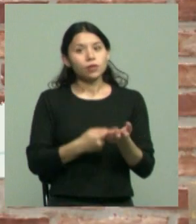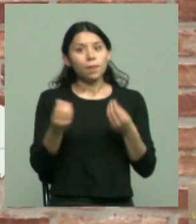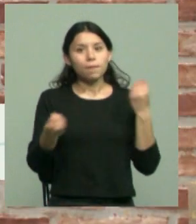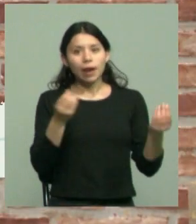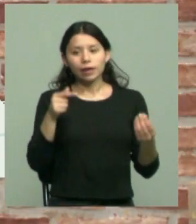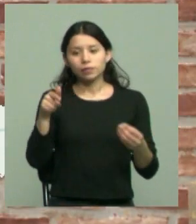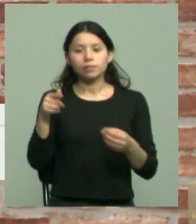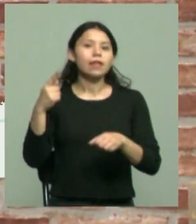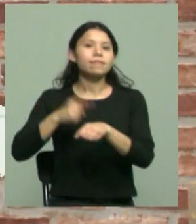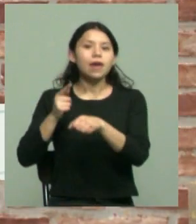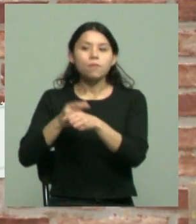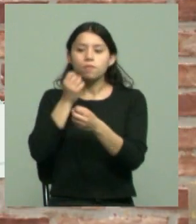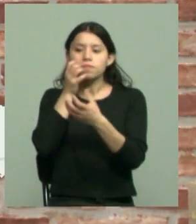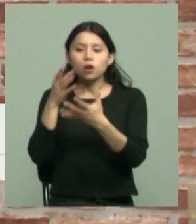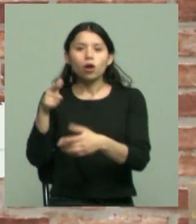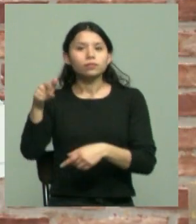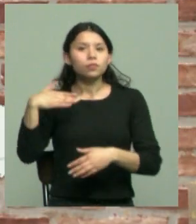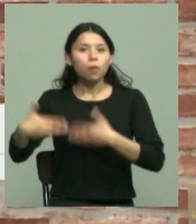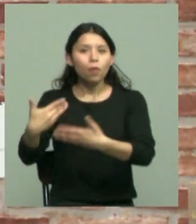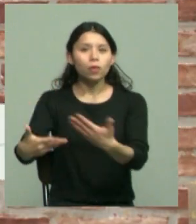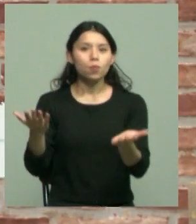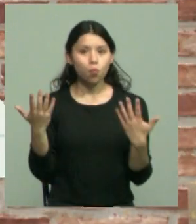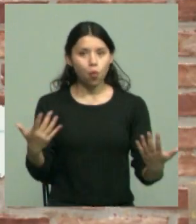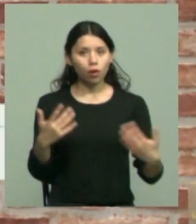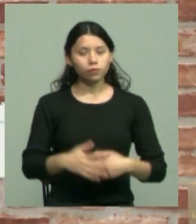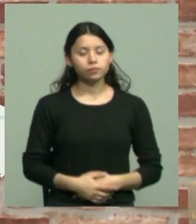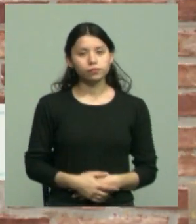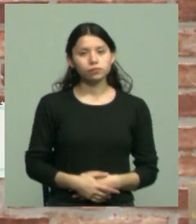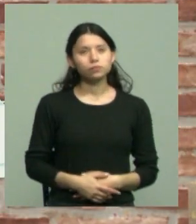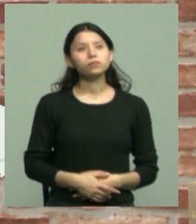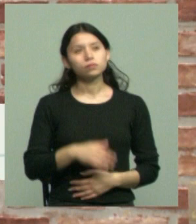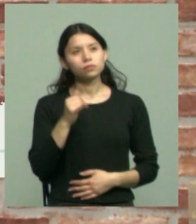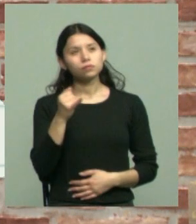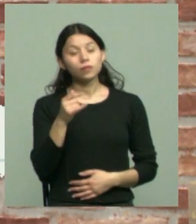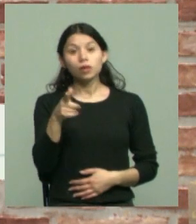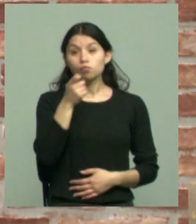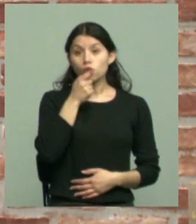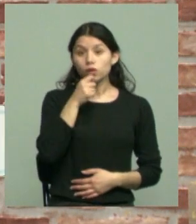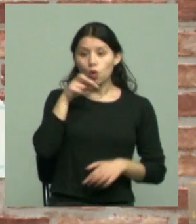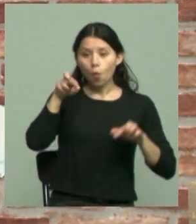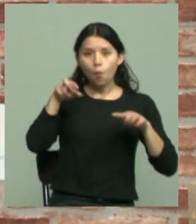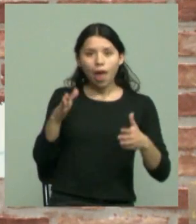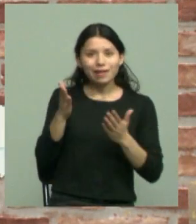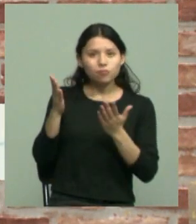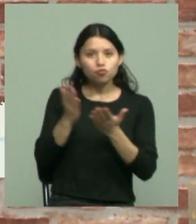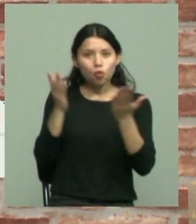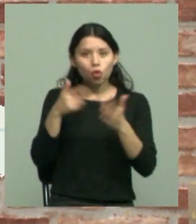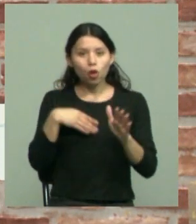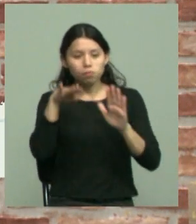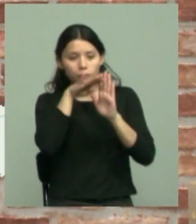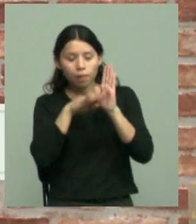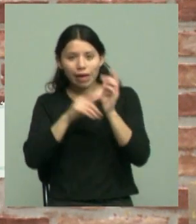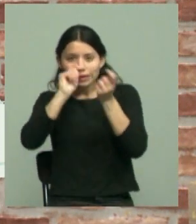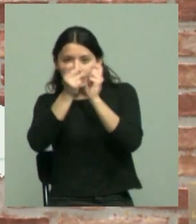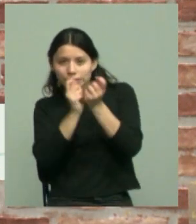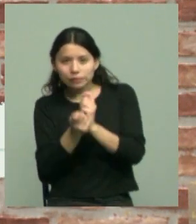¿También se piensa a partir de estos datos hacer modificaciones en los planes de estudio, Emilio? Es la idea. Eso